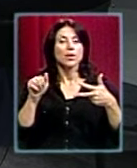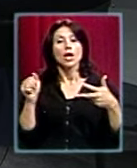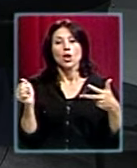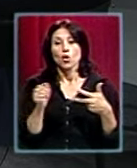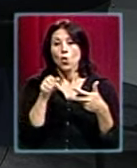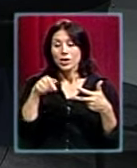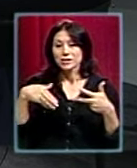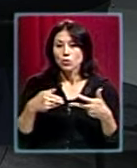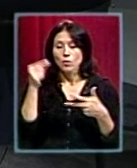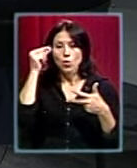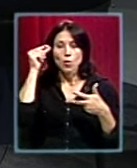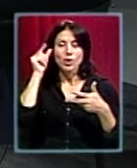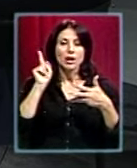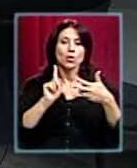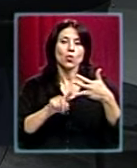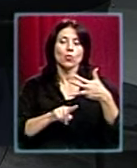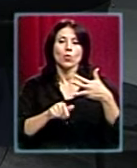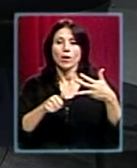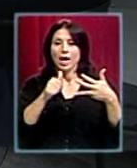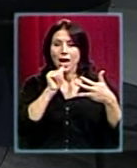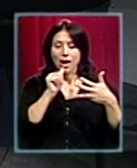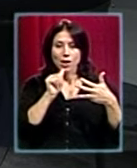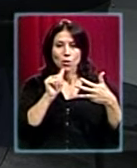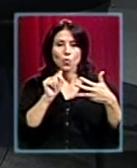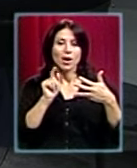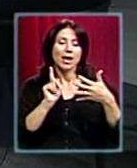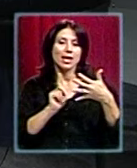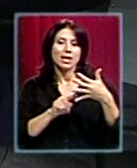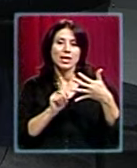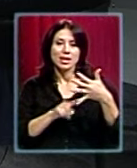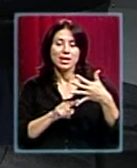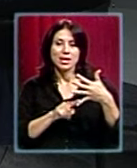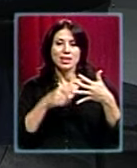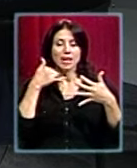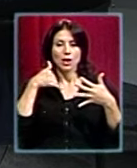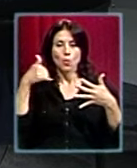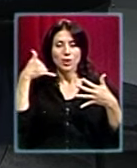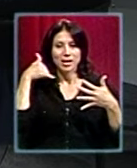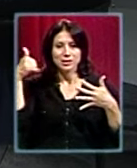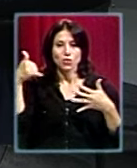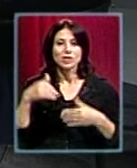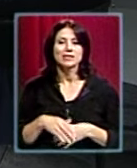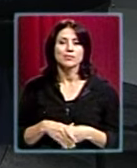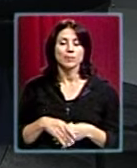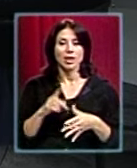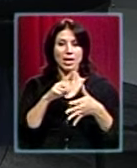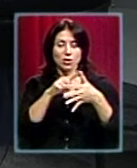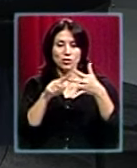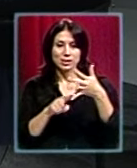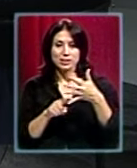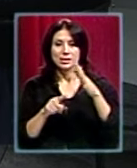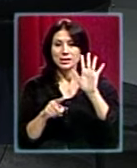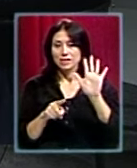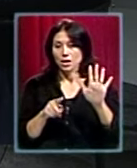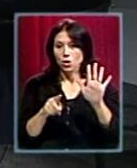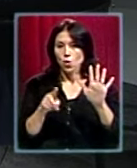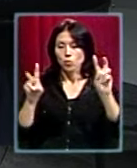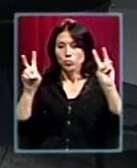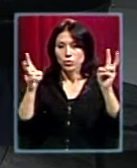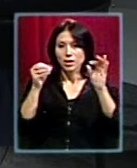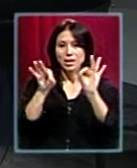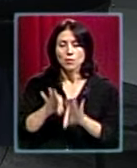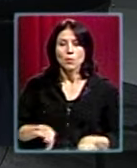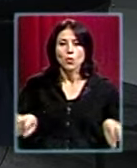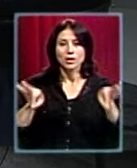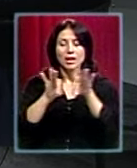es el rector del sector hídrico, o sea, del agua, y rector del sector telecomunicaciones. Entonces son 5 sectores importantes